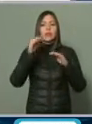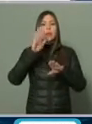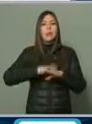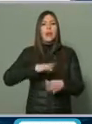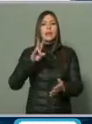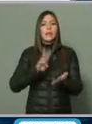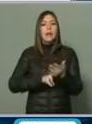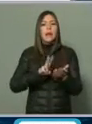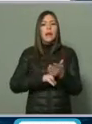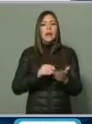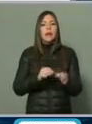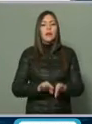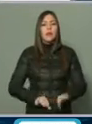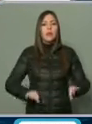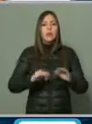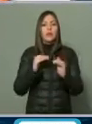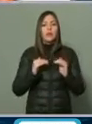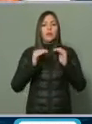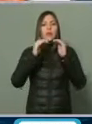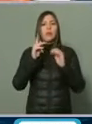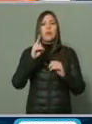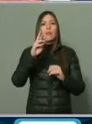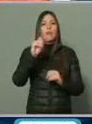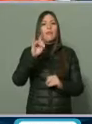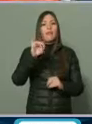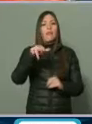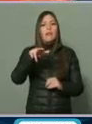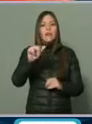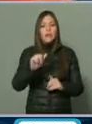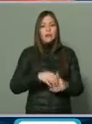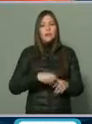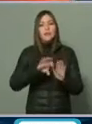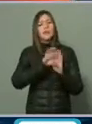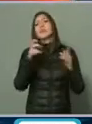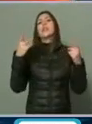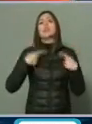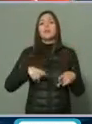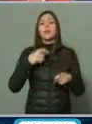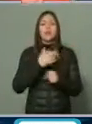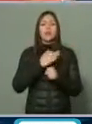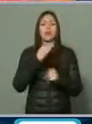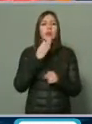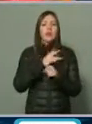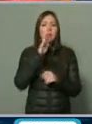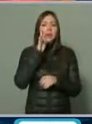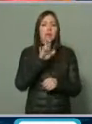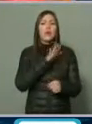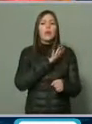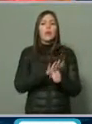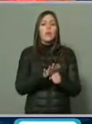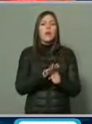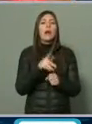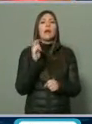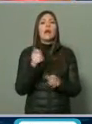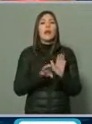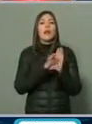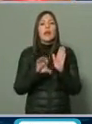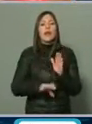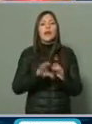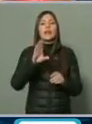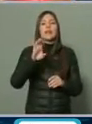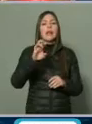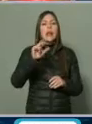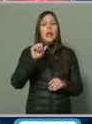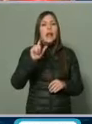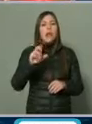valor biológico. Pero hermosa, justo como retomando lo que decía Pau, para la gente que nos está viendo, ¿cuáles serían entonces esa leguminosa, ese cereal, para que la